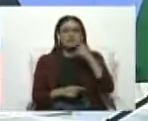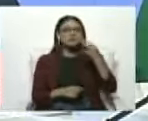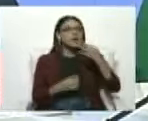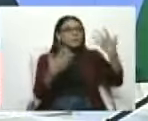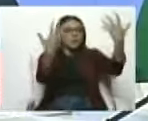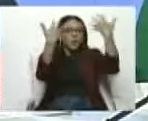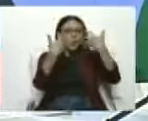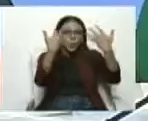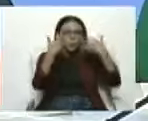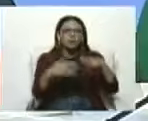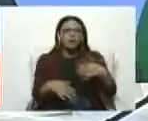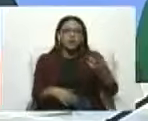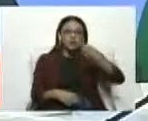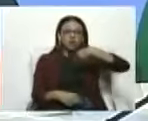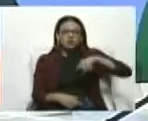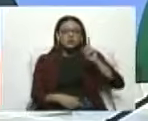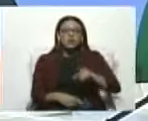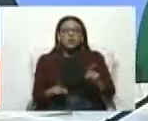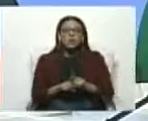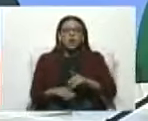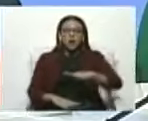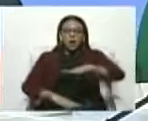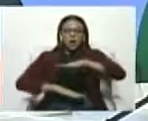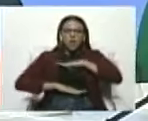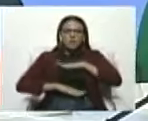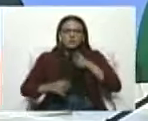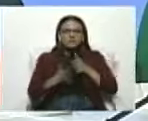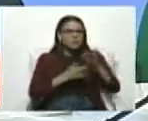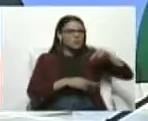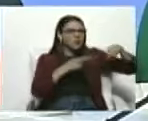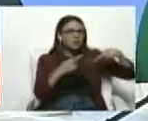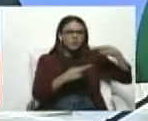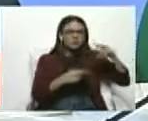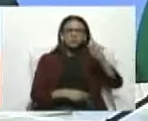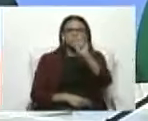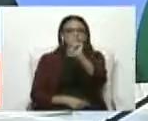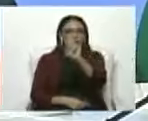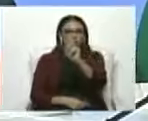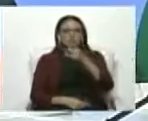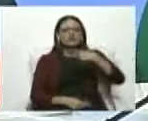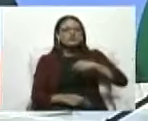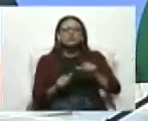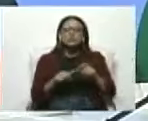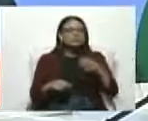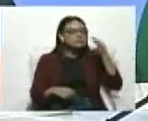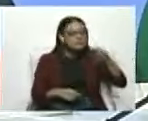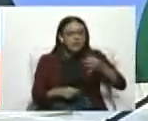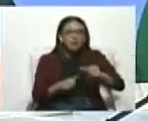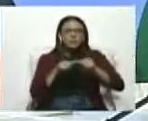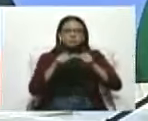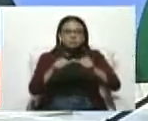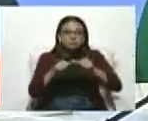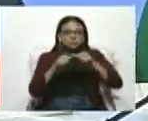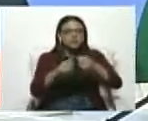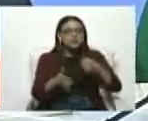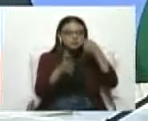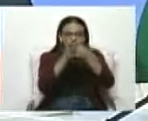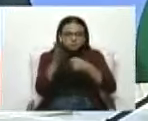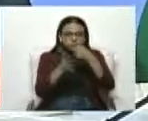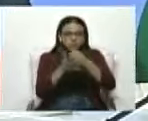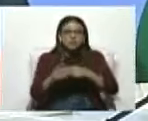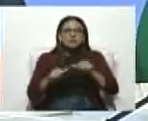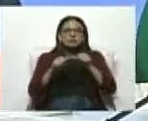del chavismo, no conformarnos con lo que teníamos. El comandante Chávez nos daba instrucciones